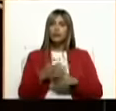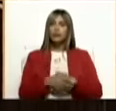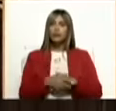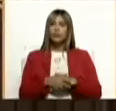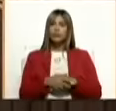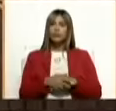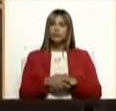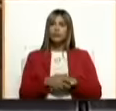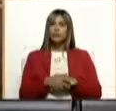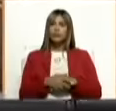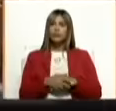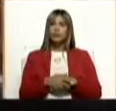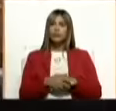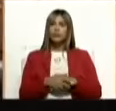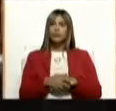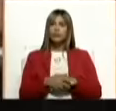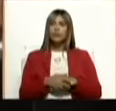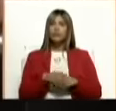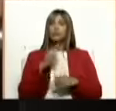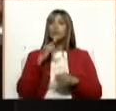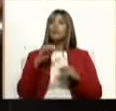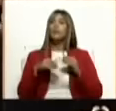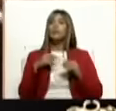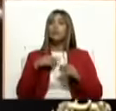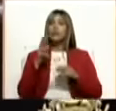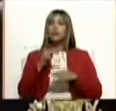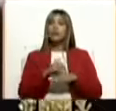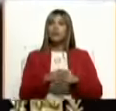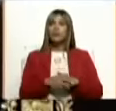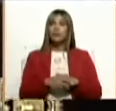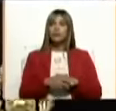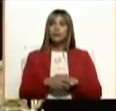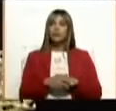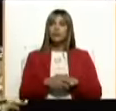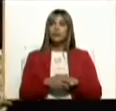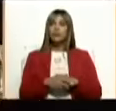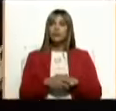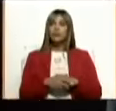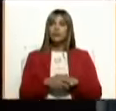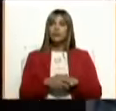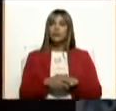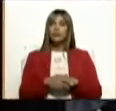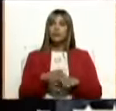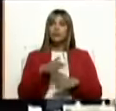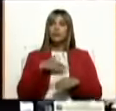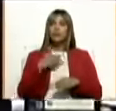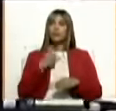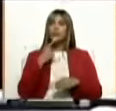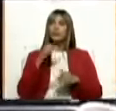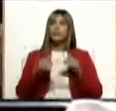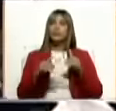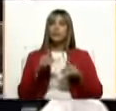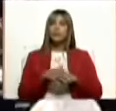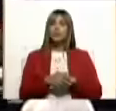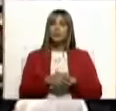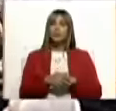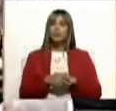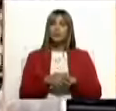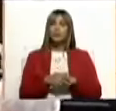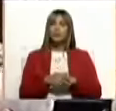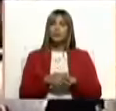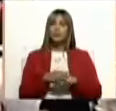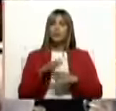las materias de especial trascendencia nacional podrán ser sometidas a referendo consultivo